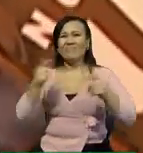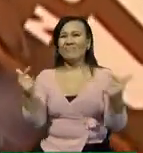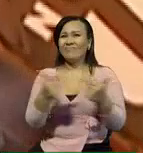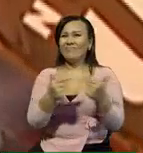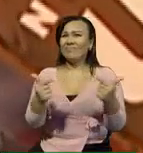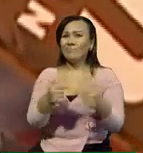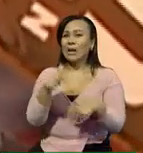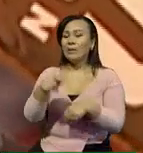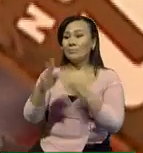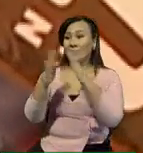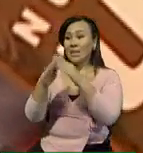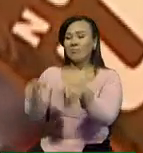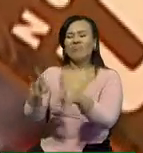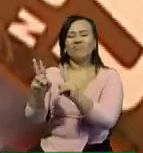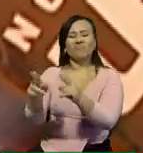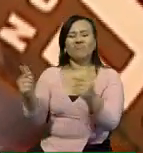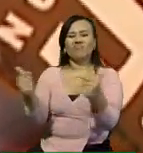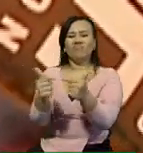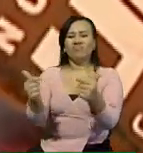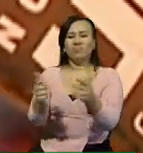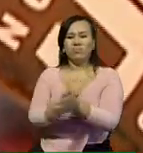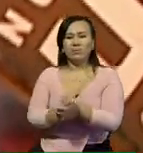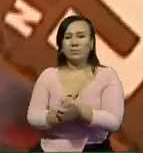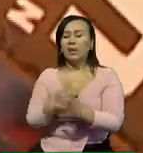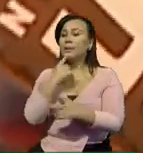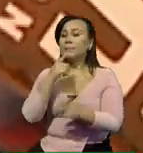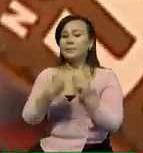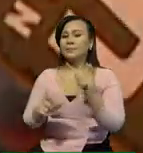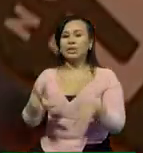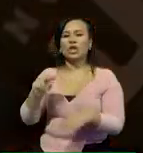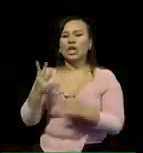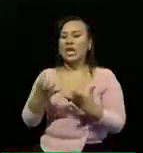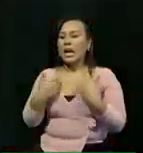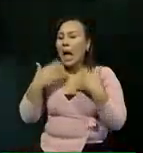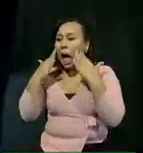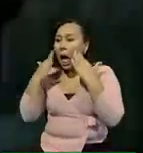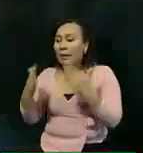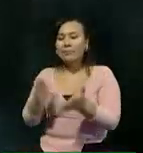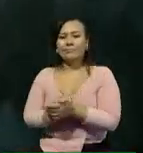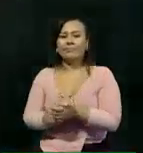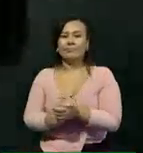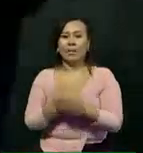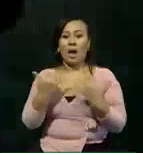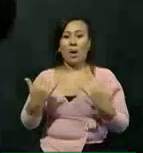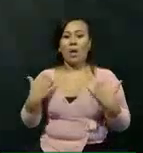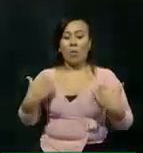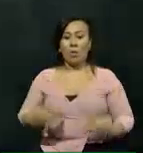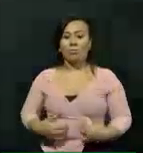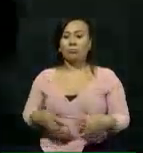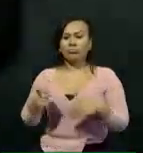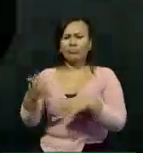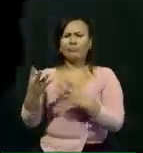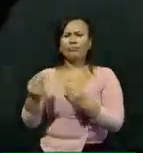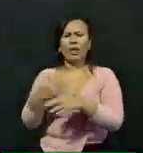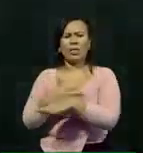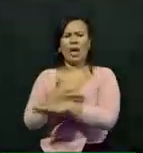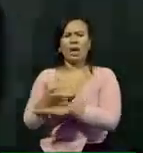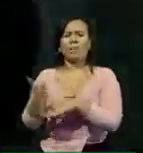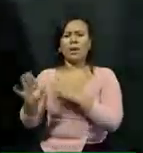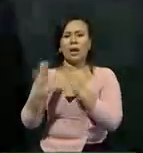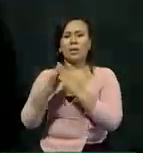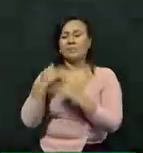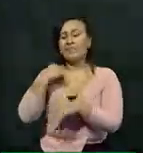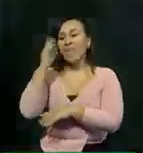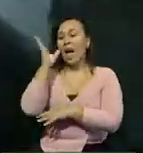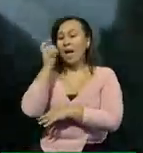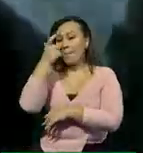peleas continuamente en realidad. Por eso es que la gente ya no prestaba mucha atención. El cadáver habría permanecido en la casa por algunos días. Presumen que